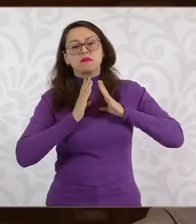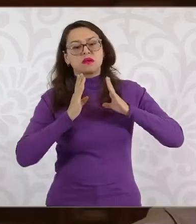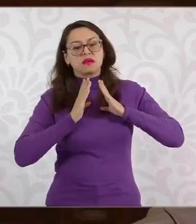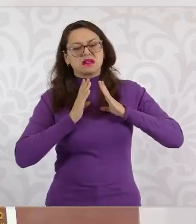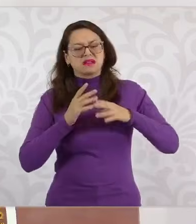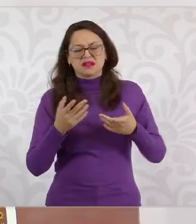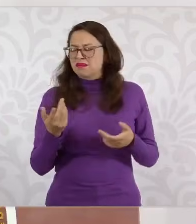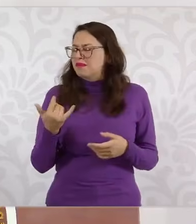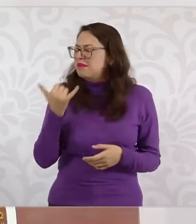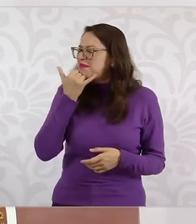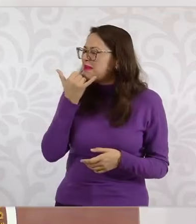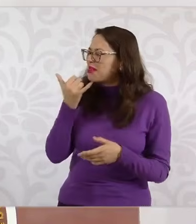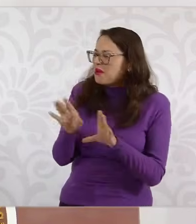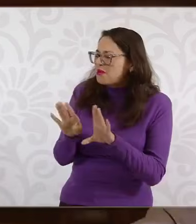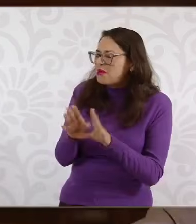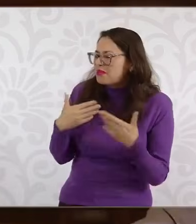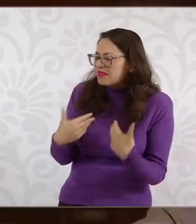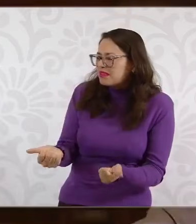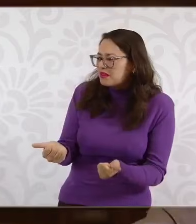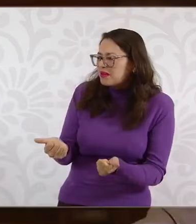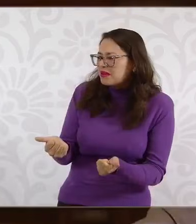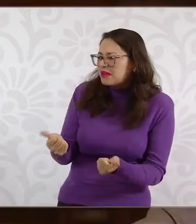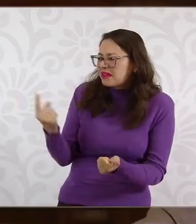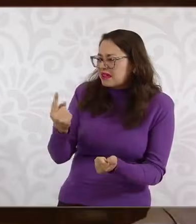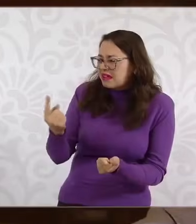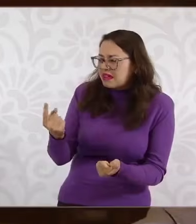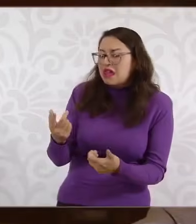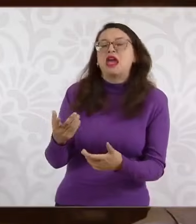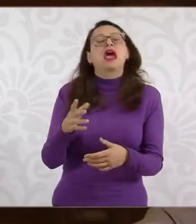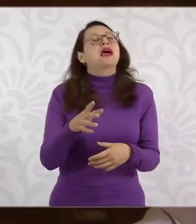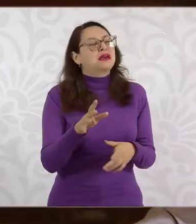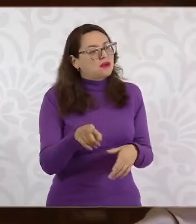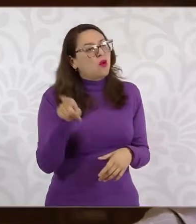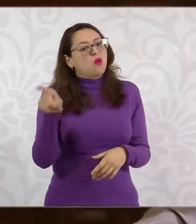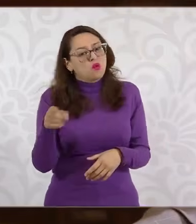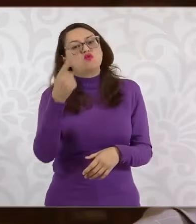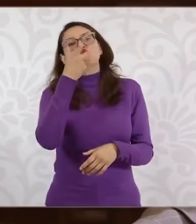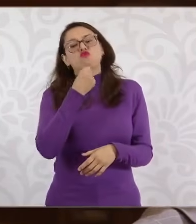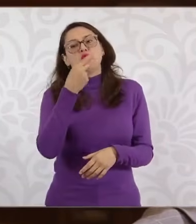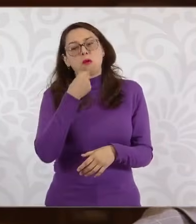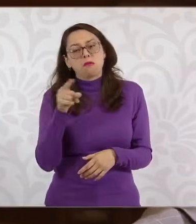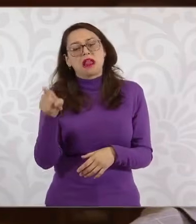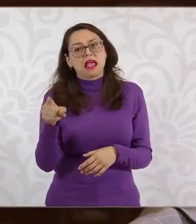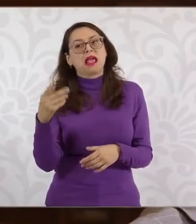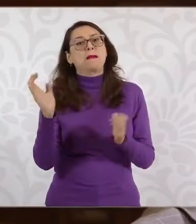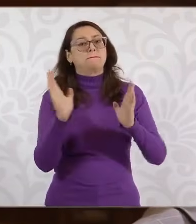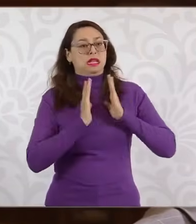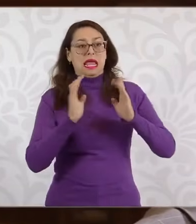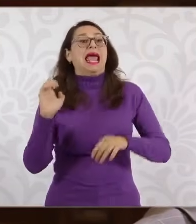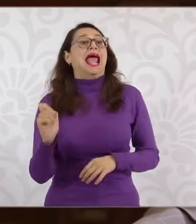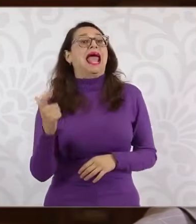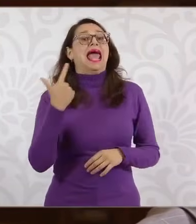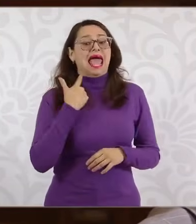había sido? ¿Qué, perdón? No te escuché. Militar en retiro. Hace 6 años hubo una agresión por parte de esta persona y que